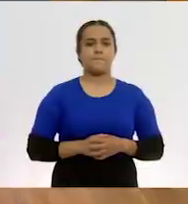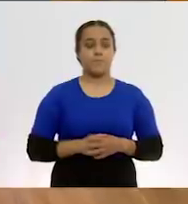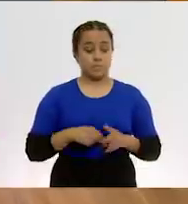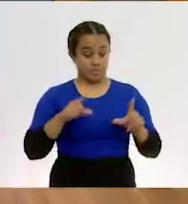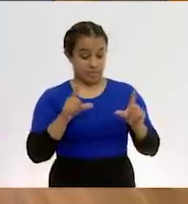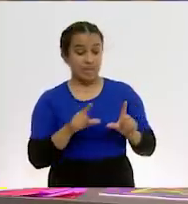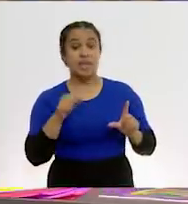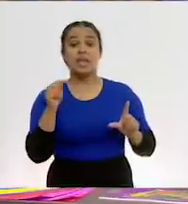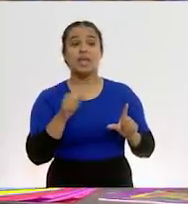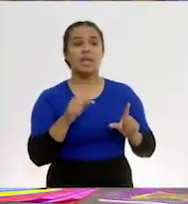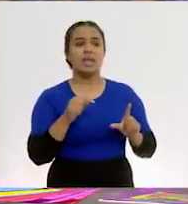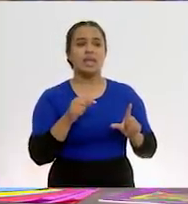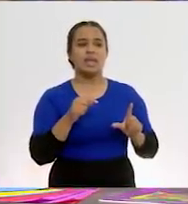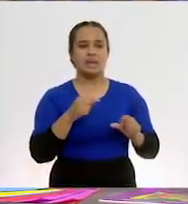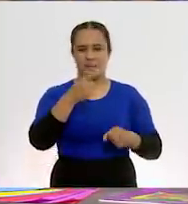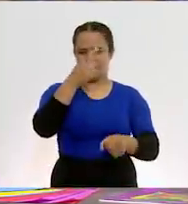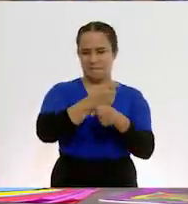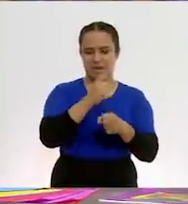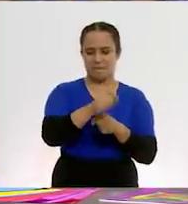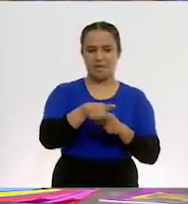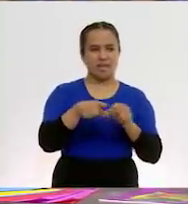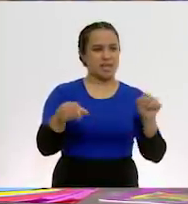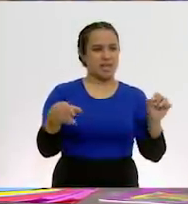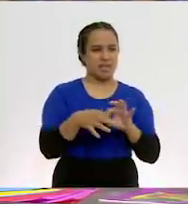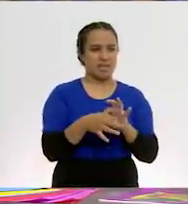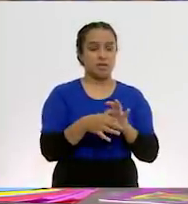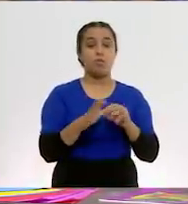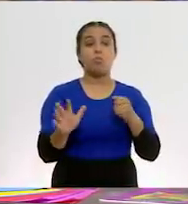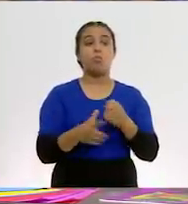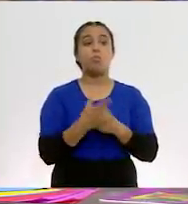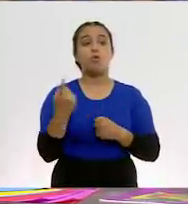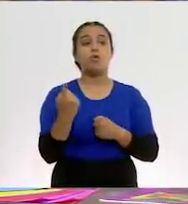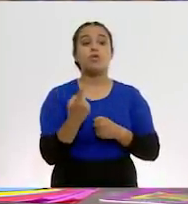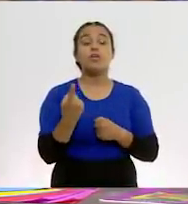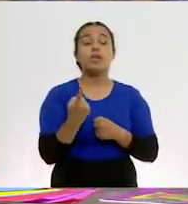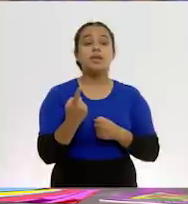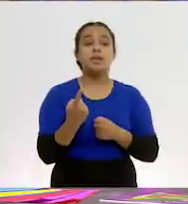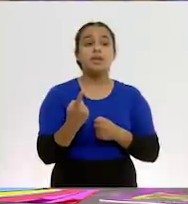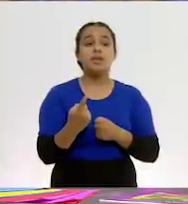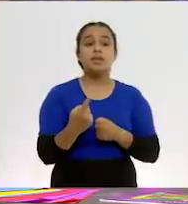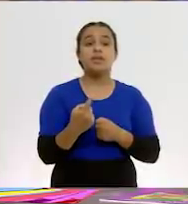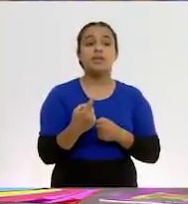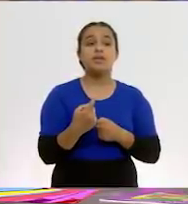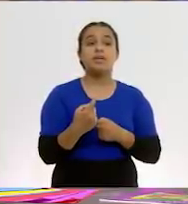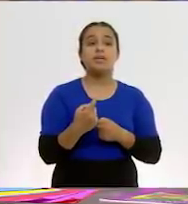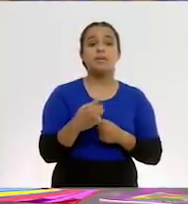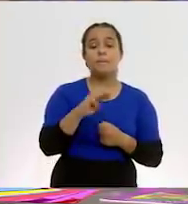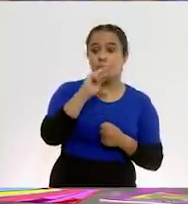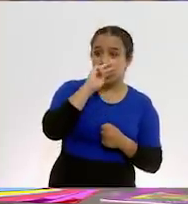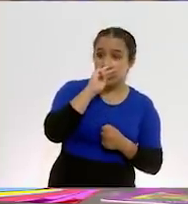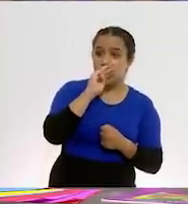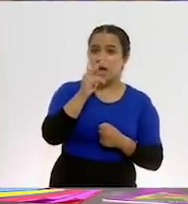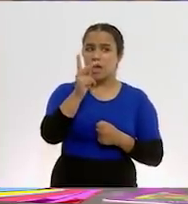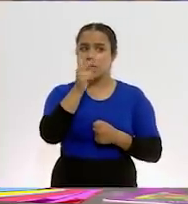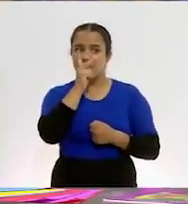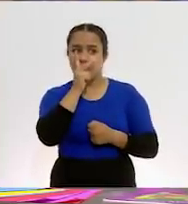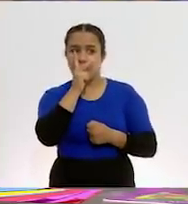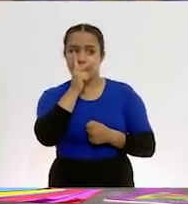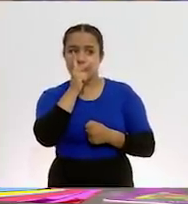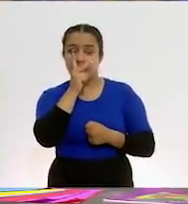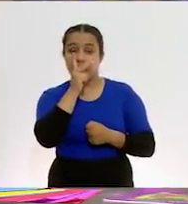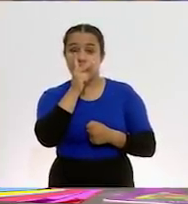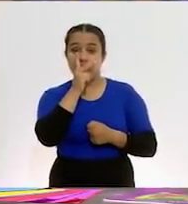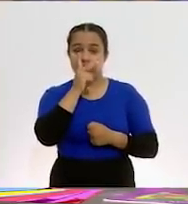Esta tiene que ver con la primera que hicimos, porque es lo que nos hace nuestra mamá o nuestro papá